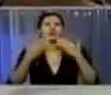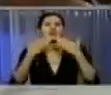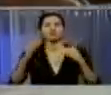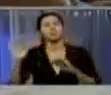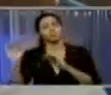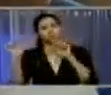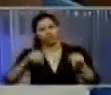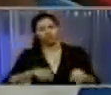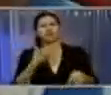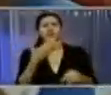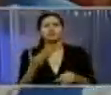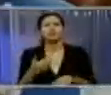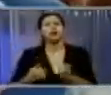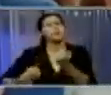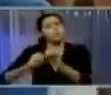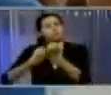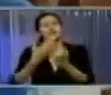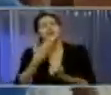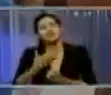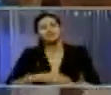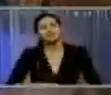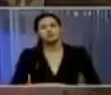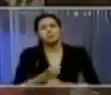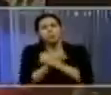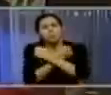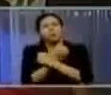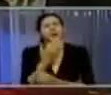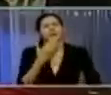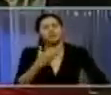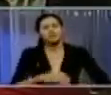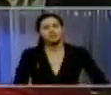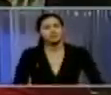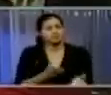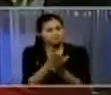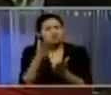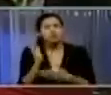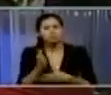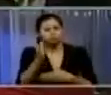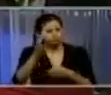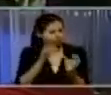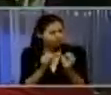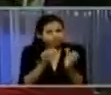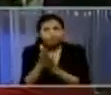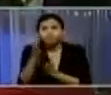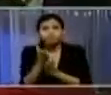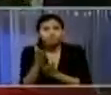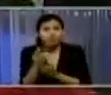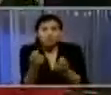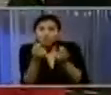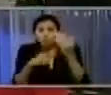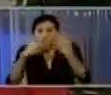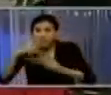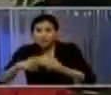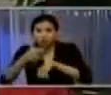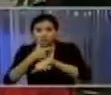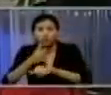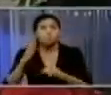venido, gracias por su apoyo, gracias por su amor. Sigamos en marcha, que ningún plan se detenga.